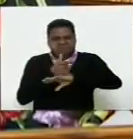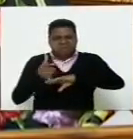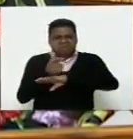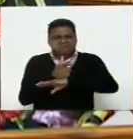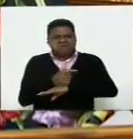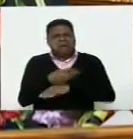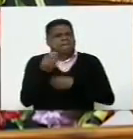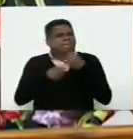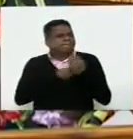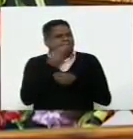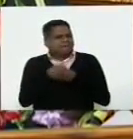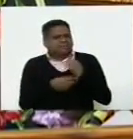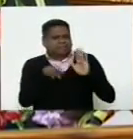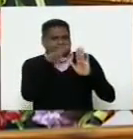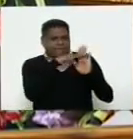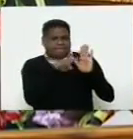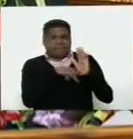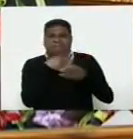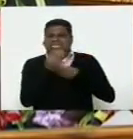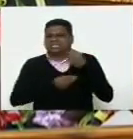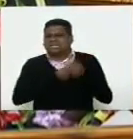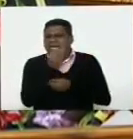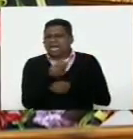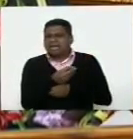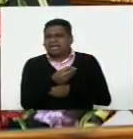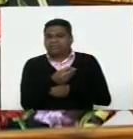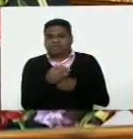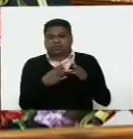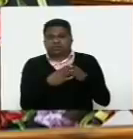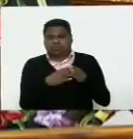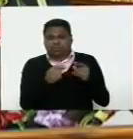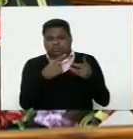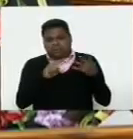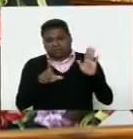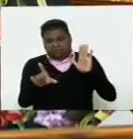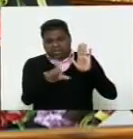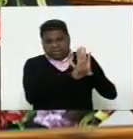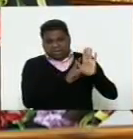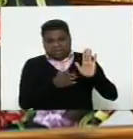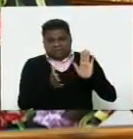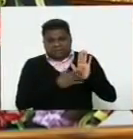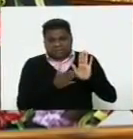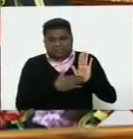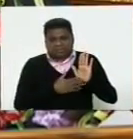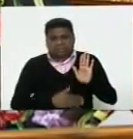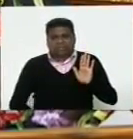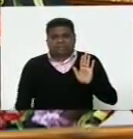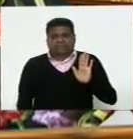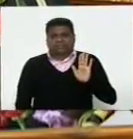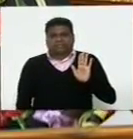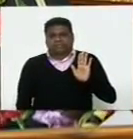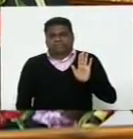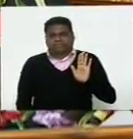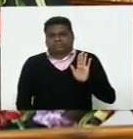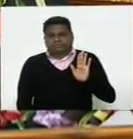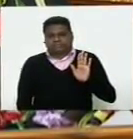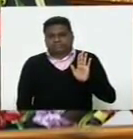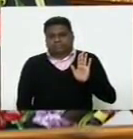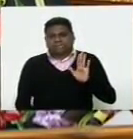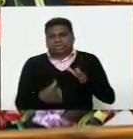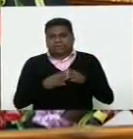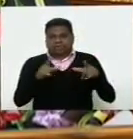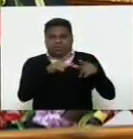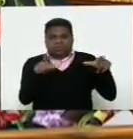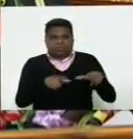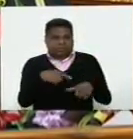las medidas para el cumplimiento y aplicación del presente decreto constituyente en los centros